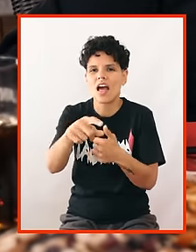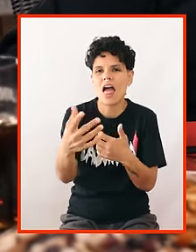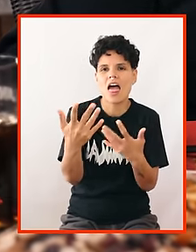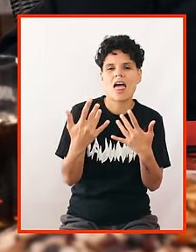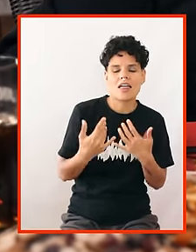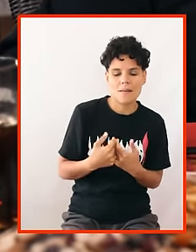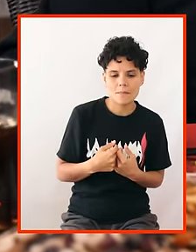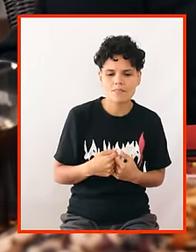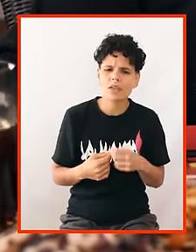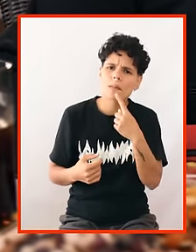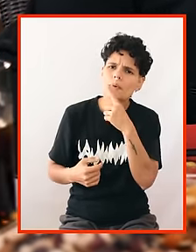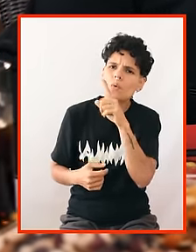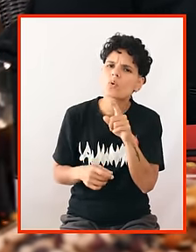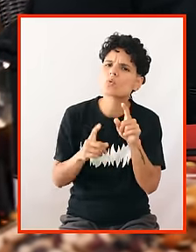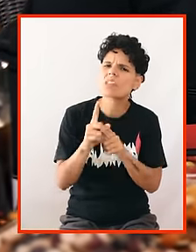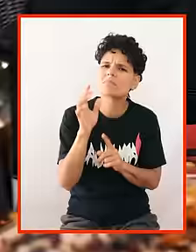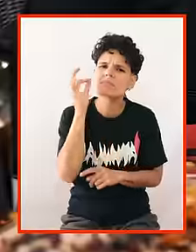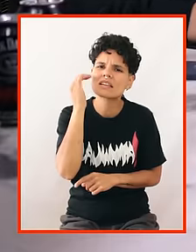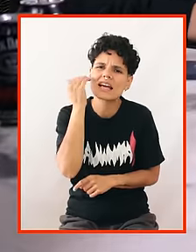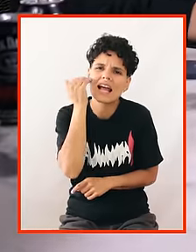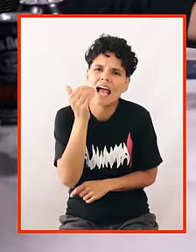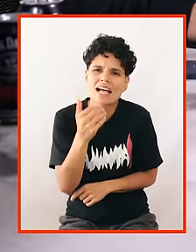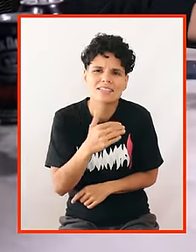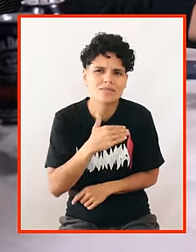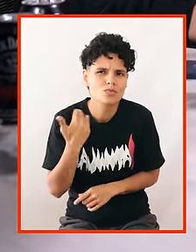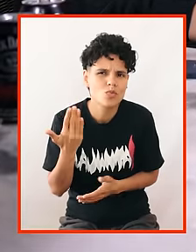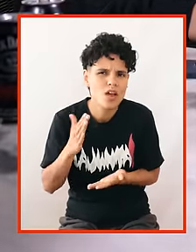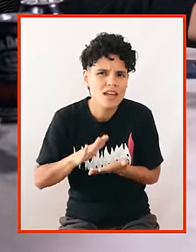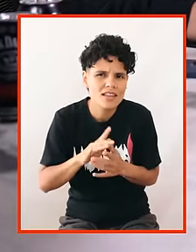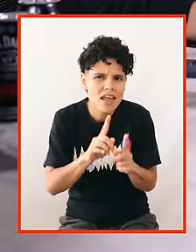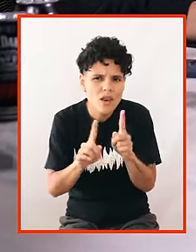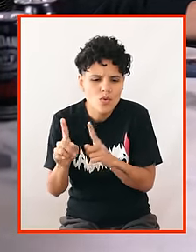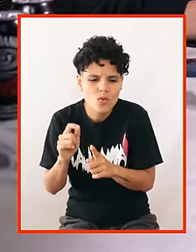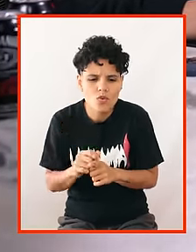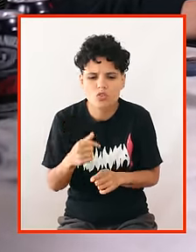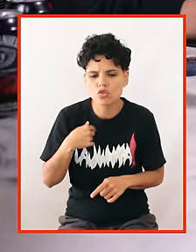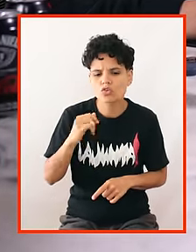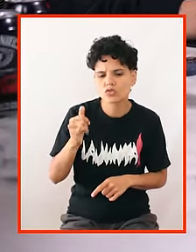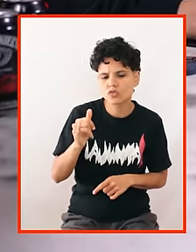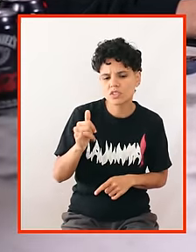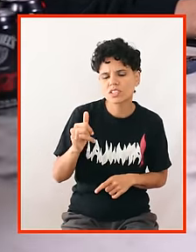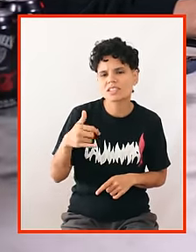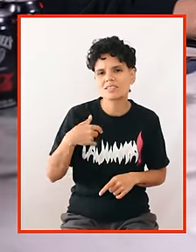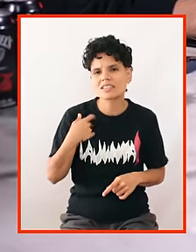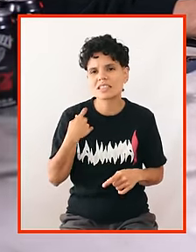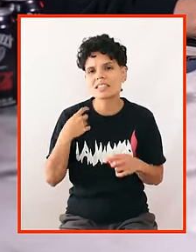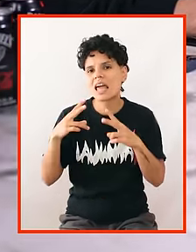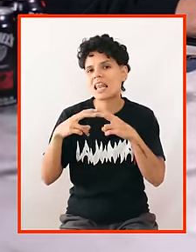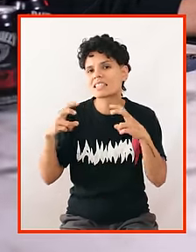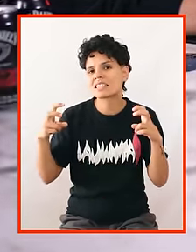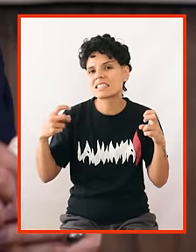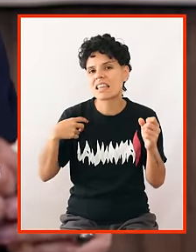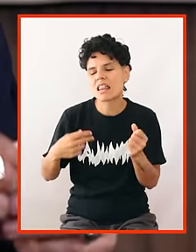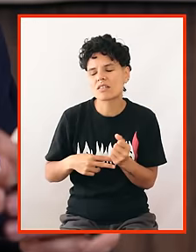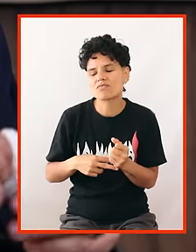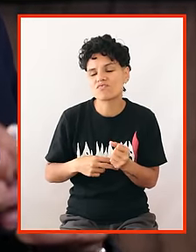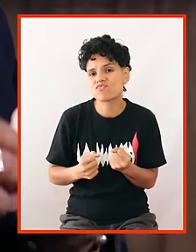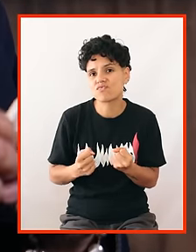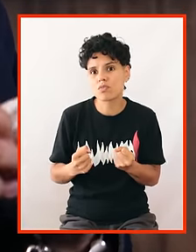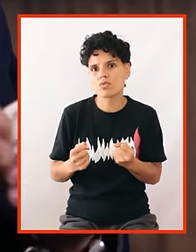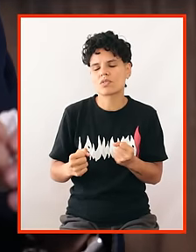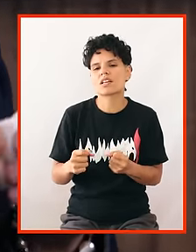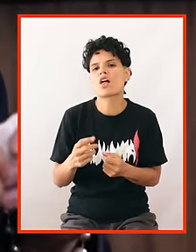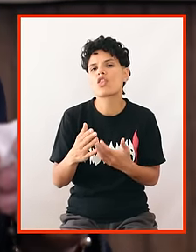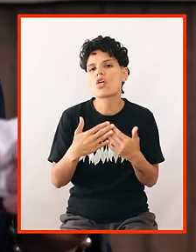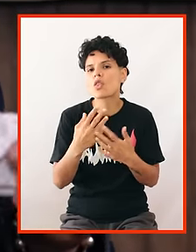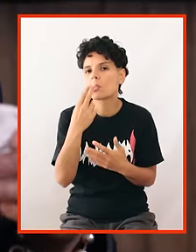Una mujer fantástica. Oye, ¿al borde de la muerte estuvo alguien en otras circunstancias? Siempre preguntamos esto. Yo una vez me electrocuté en